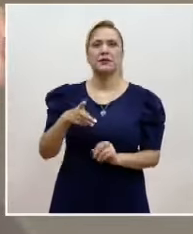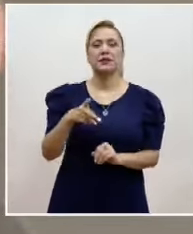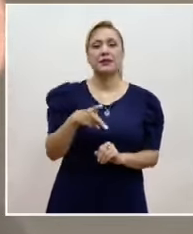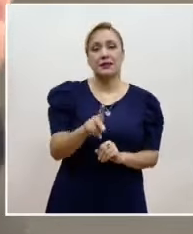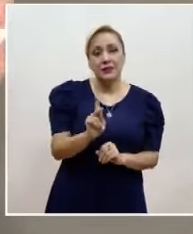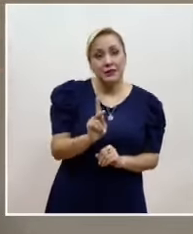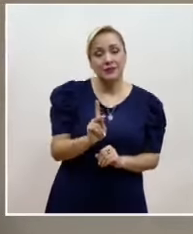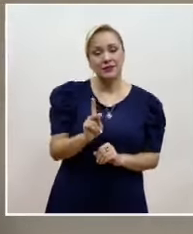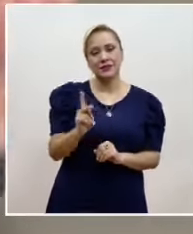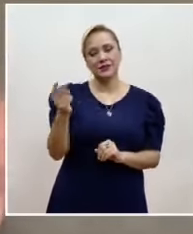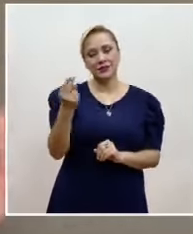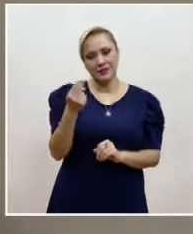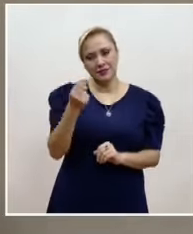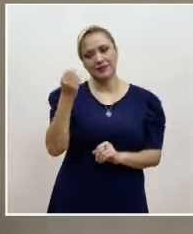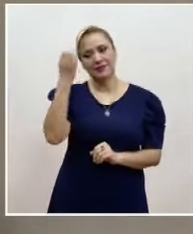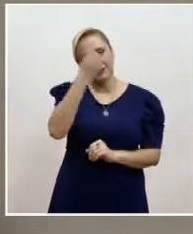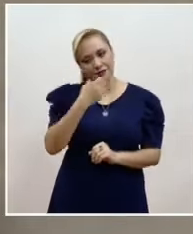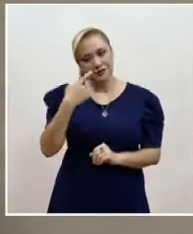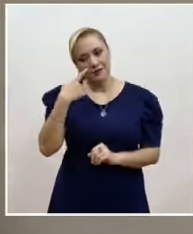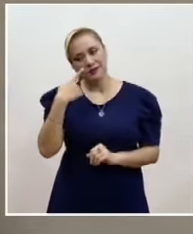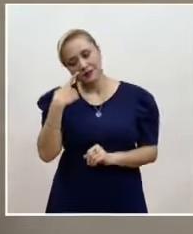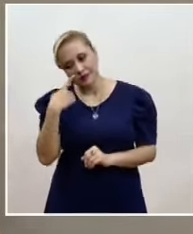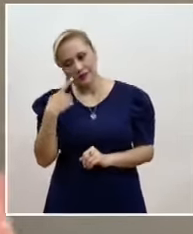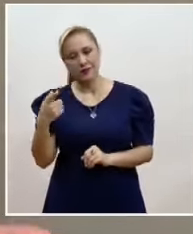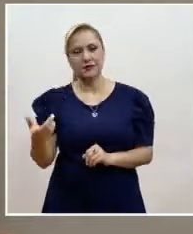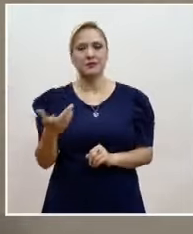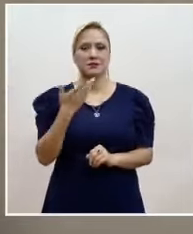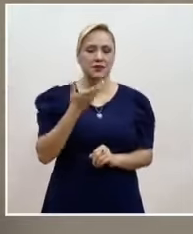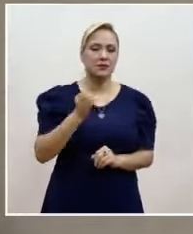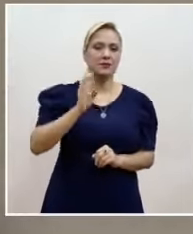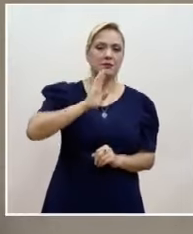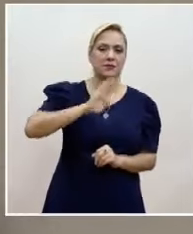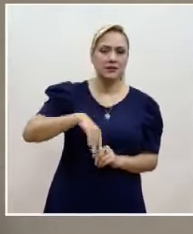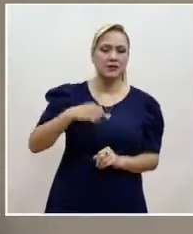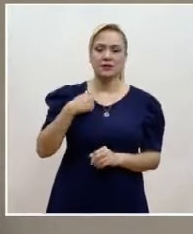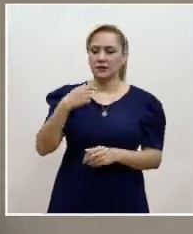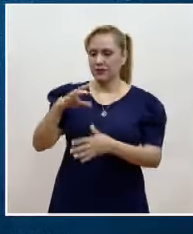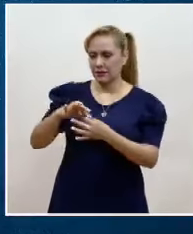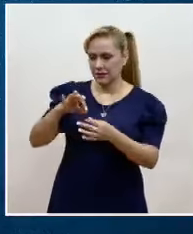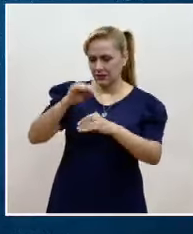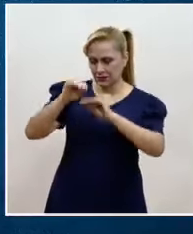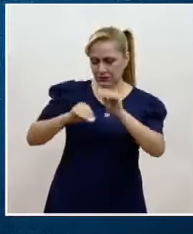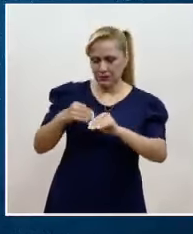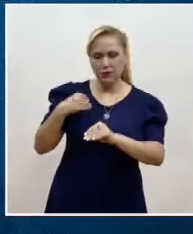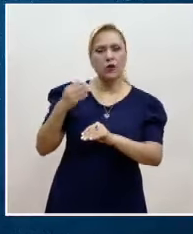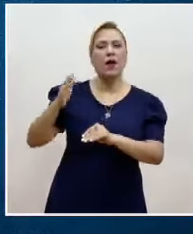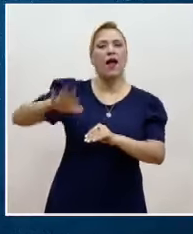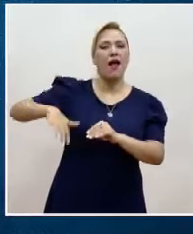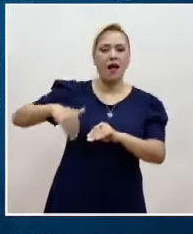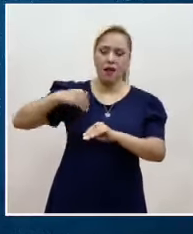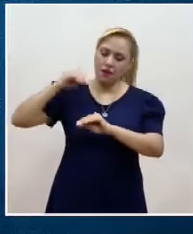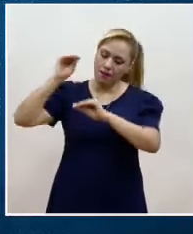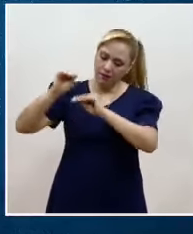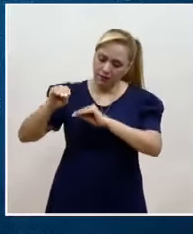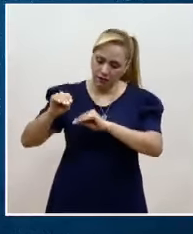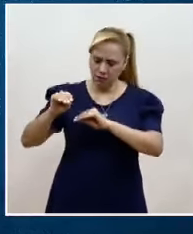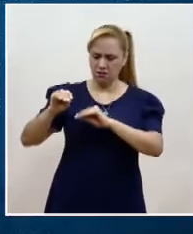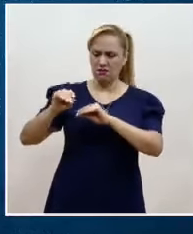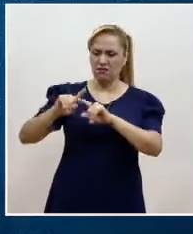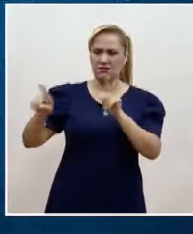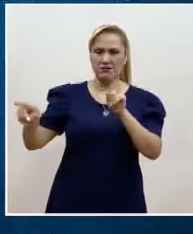pues sí, de revisar grandes cantidades de información son cosas que los seres humanos no podemos, porque literalmente hay máquinas